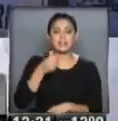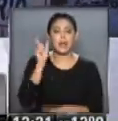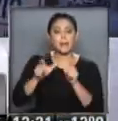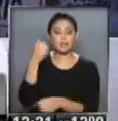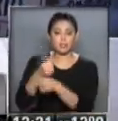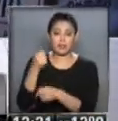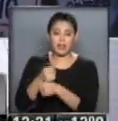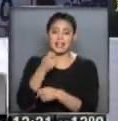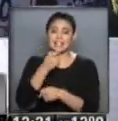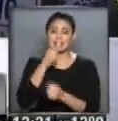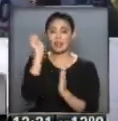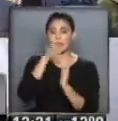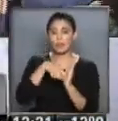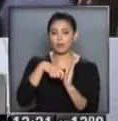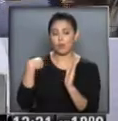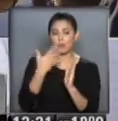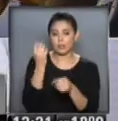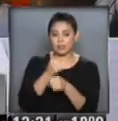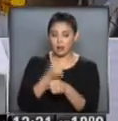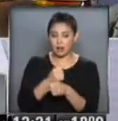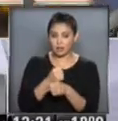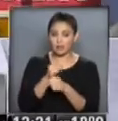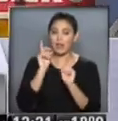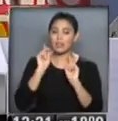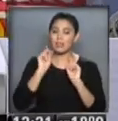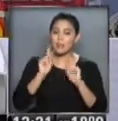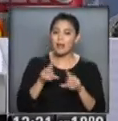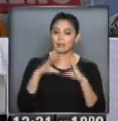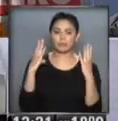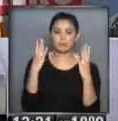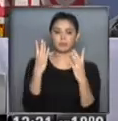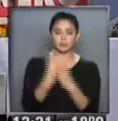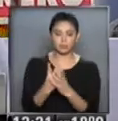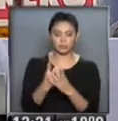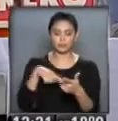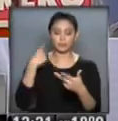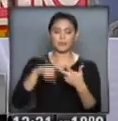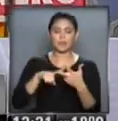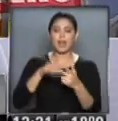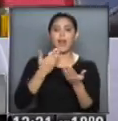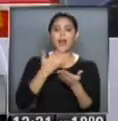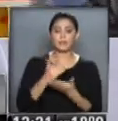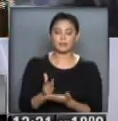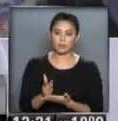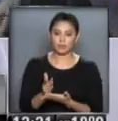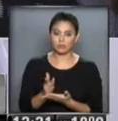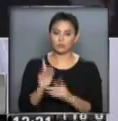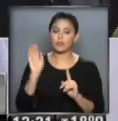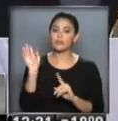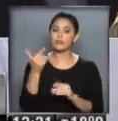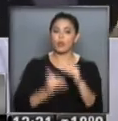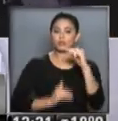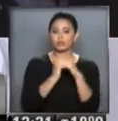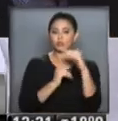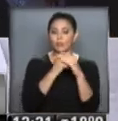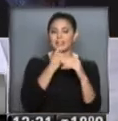trabajadores que estén bajo convenio colectivo de trabajo, la universalización y también la eliminación, por lo tanto, de los topes